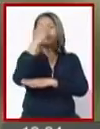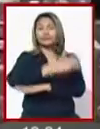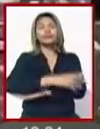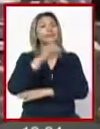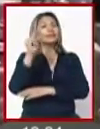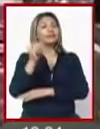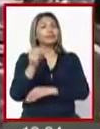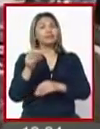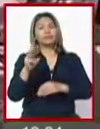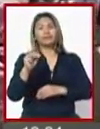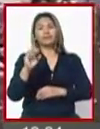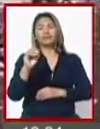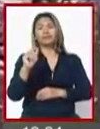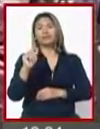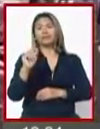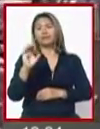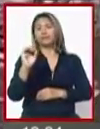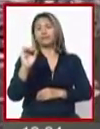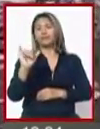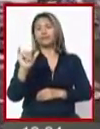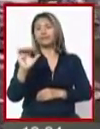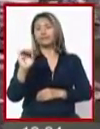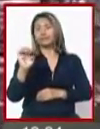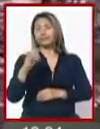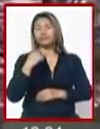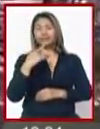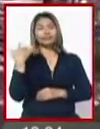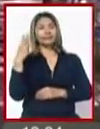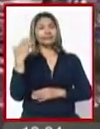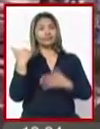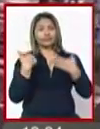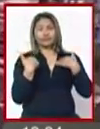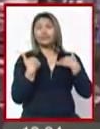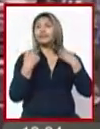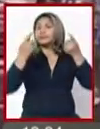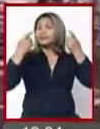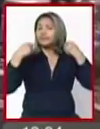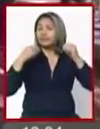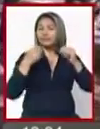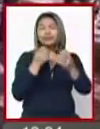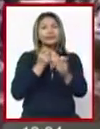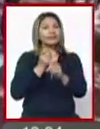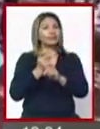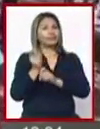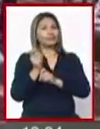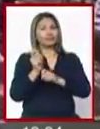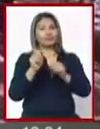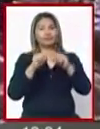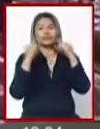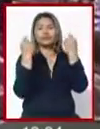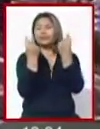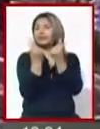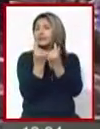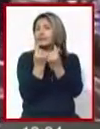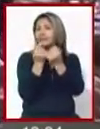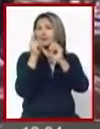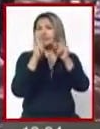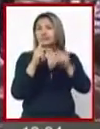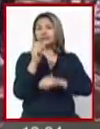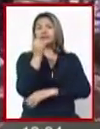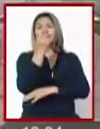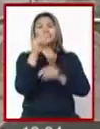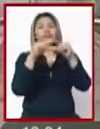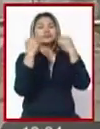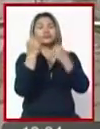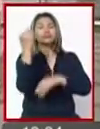no solamente un motoyoé, sino 4 árboles más, tenga esta intencionalidad de dañar este activismo que hacemos los del